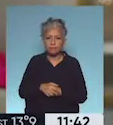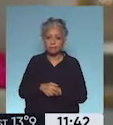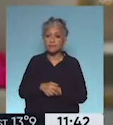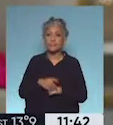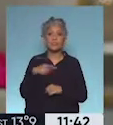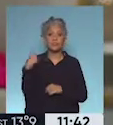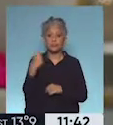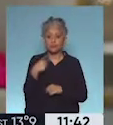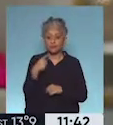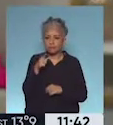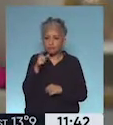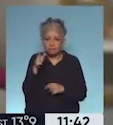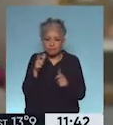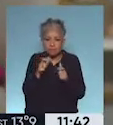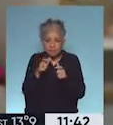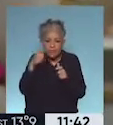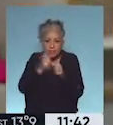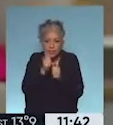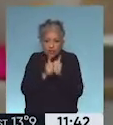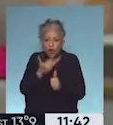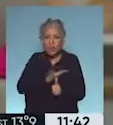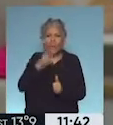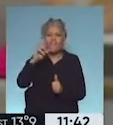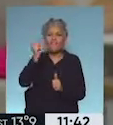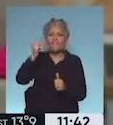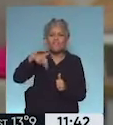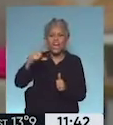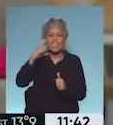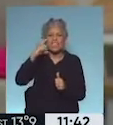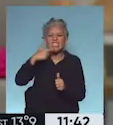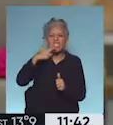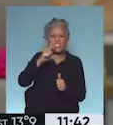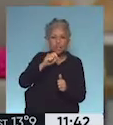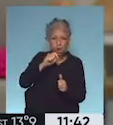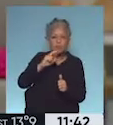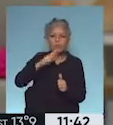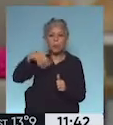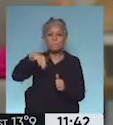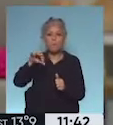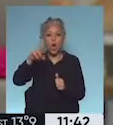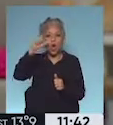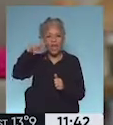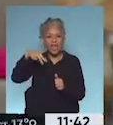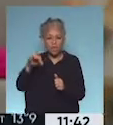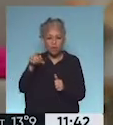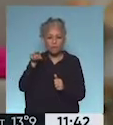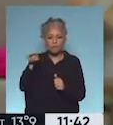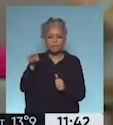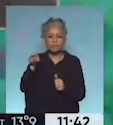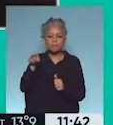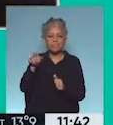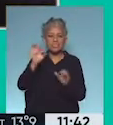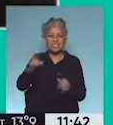Teníamos impactante la historia de Francisco Pascasio Moreno, el perito en límites. Boy Olmin ya está